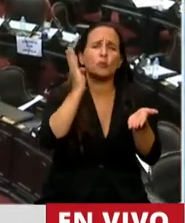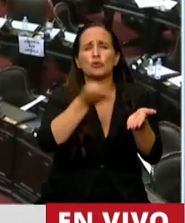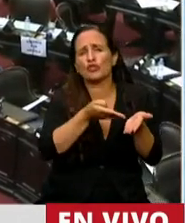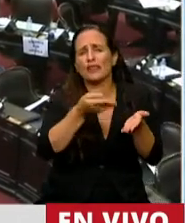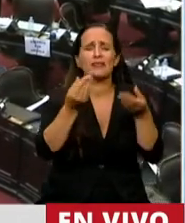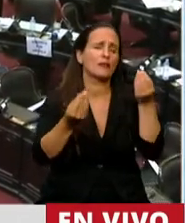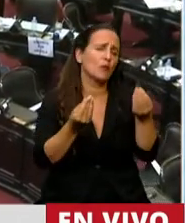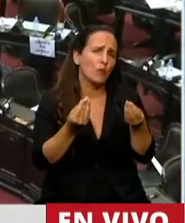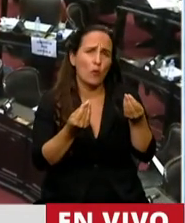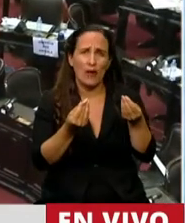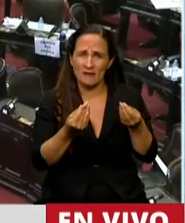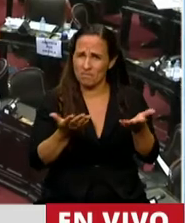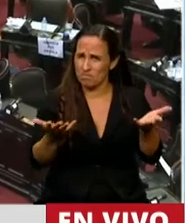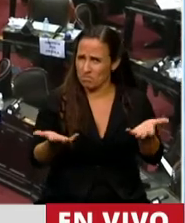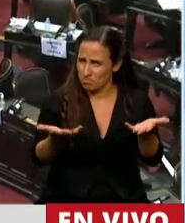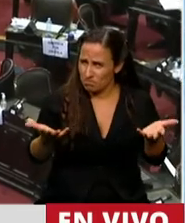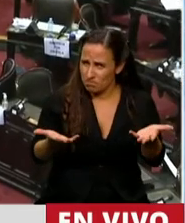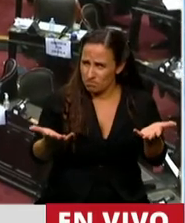ponemos. Estamos